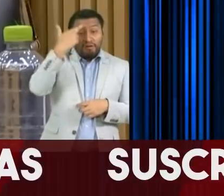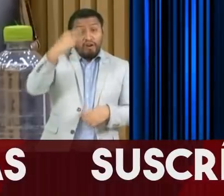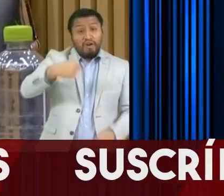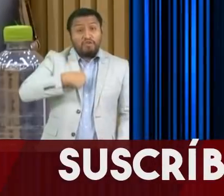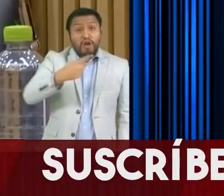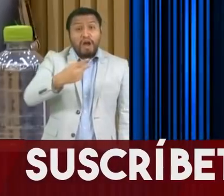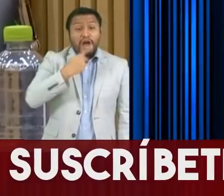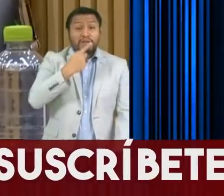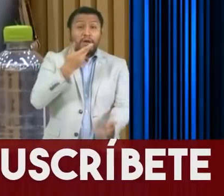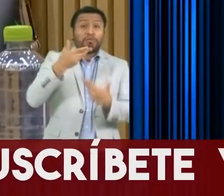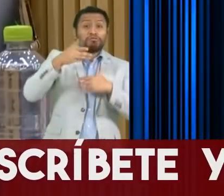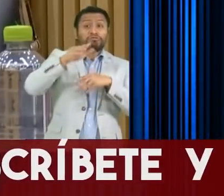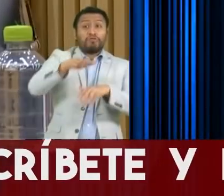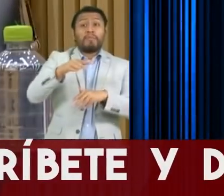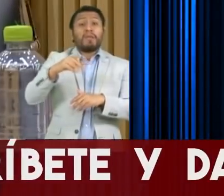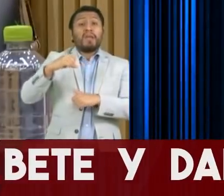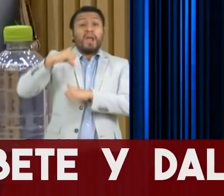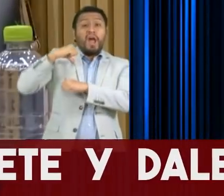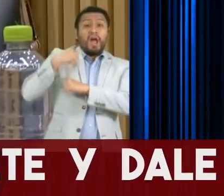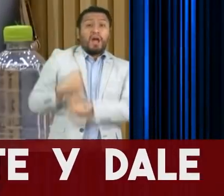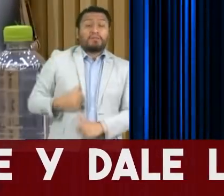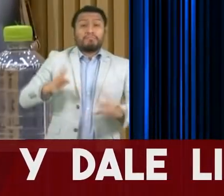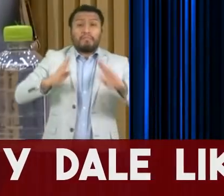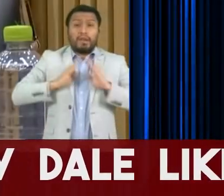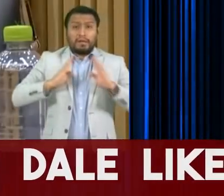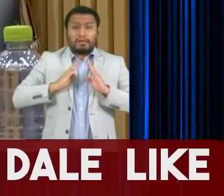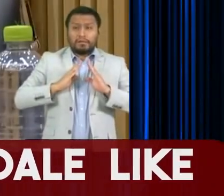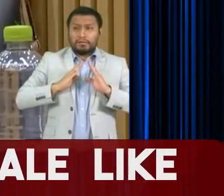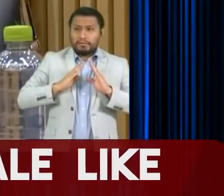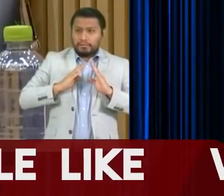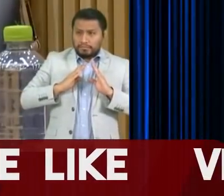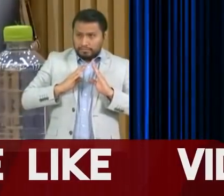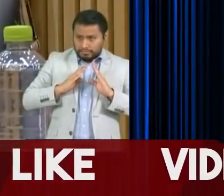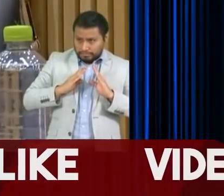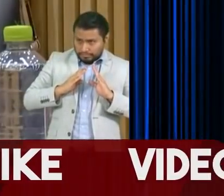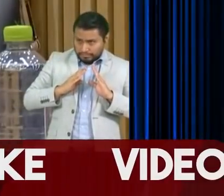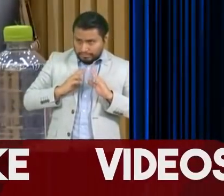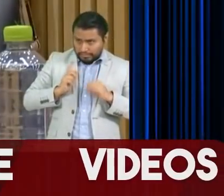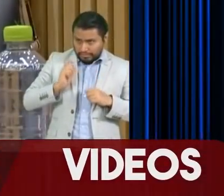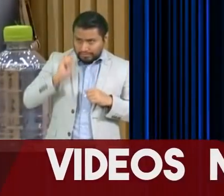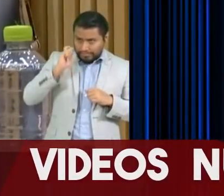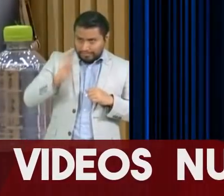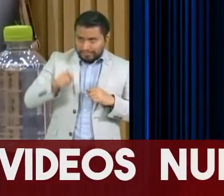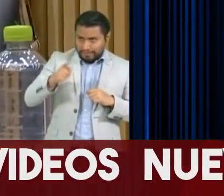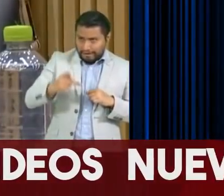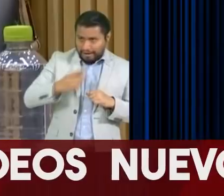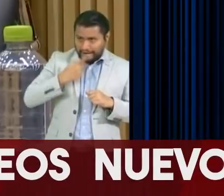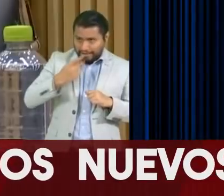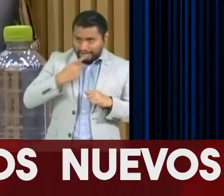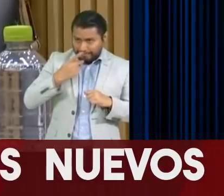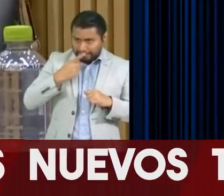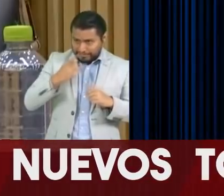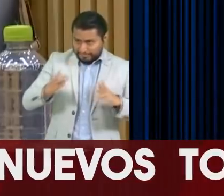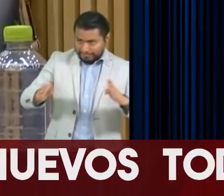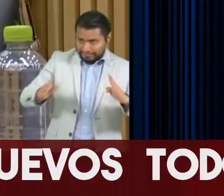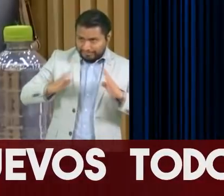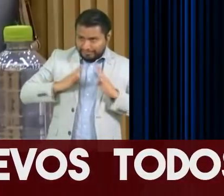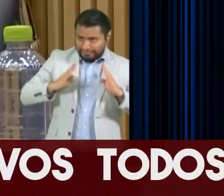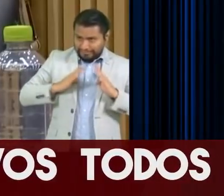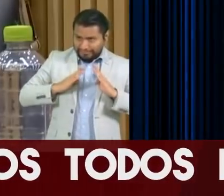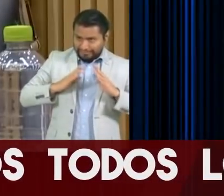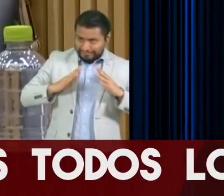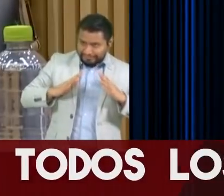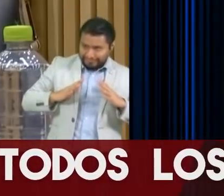jefe de las Fuerzas Armadas, es militar en el discurso de la larga